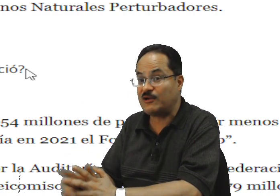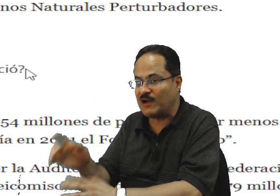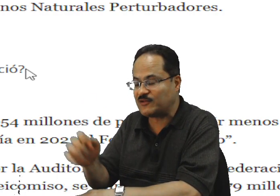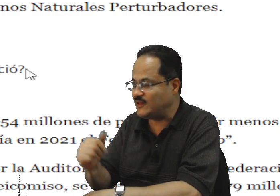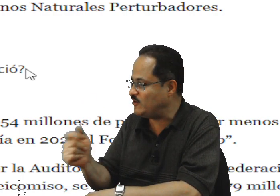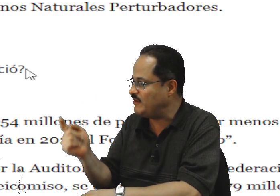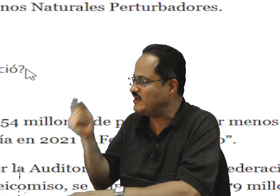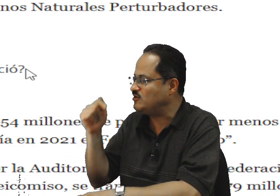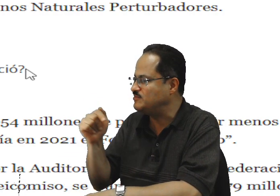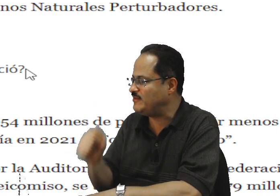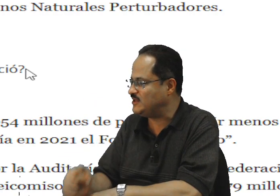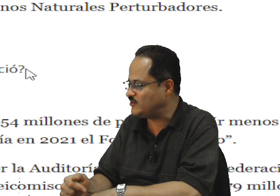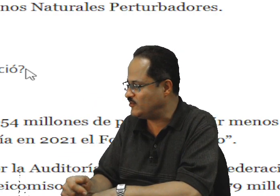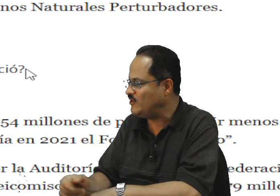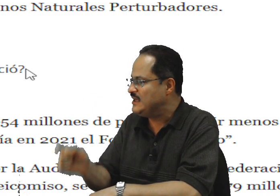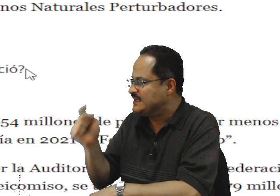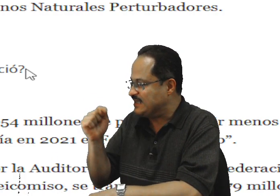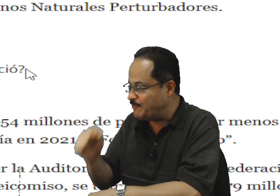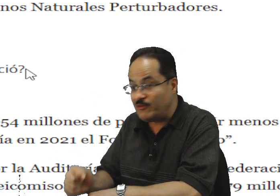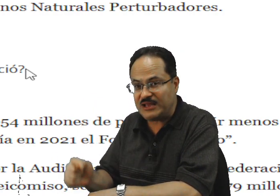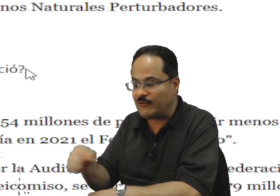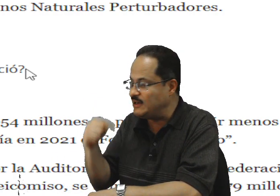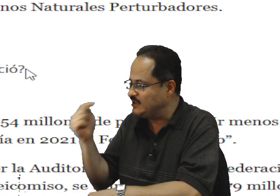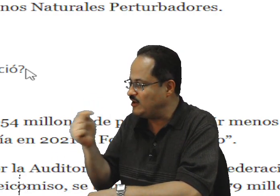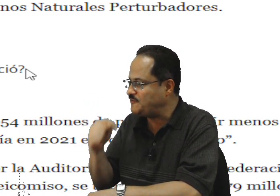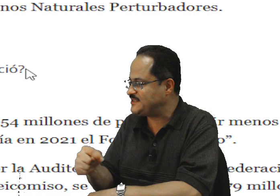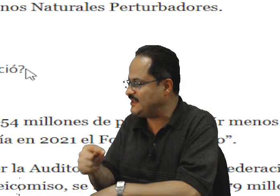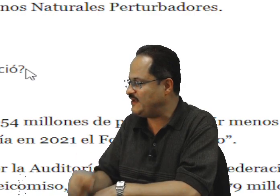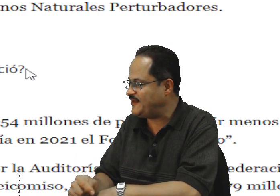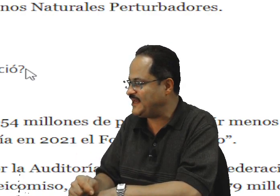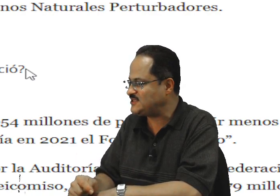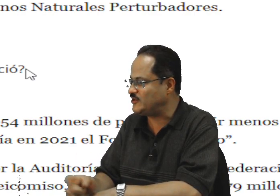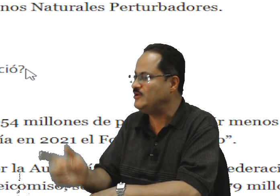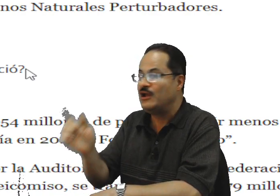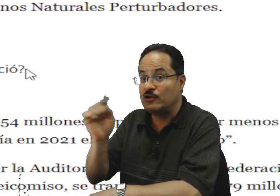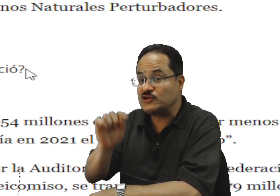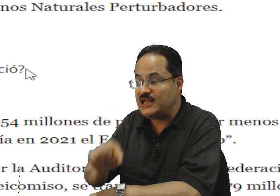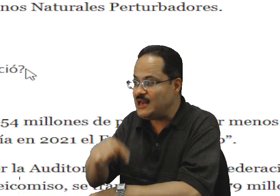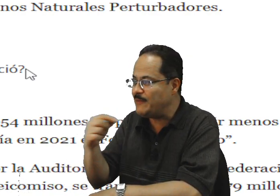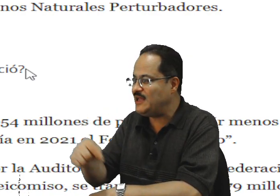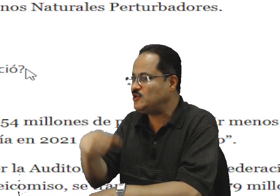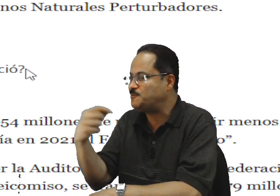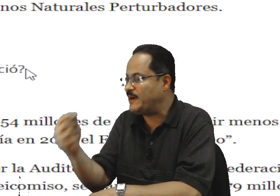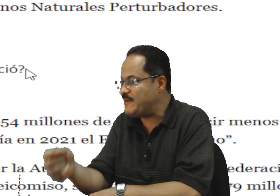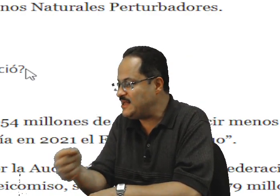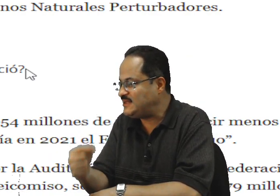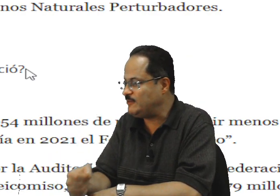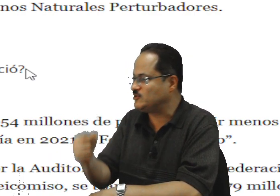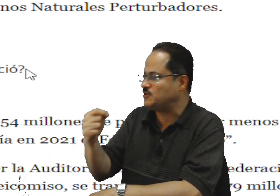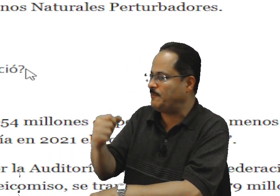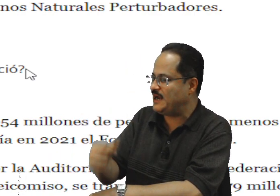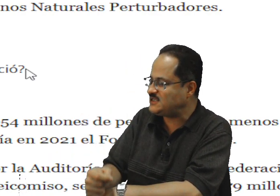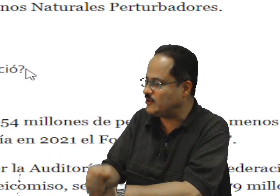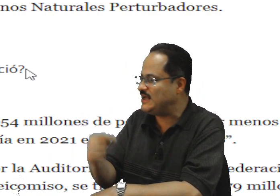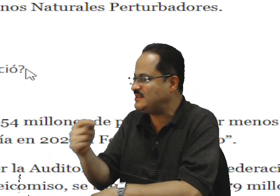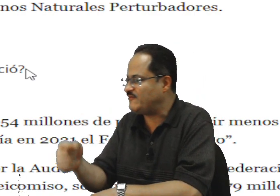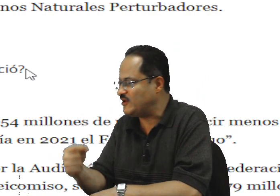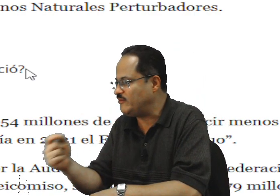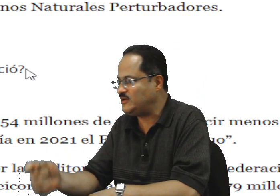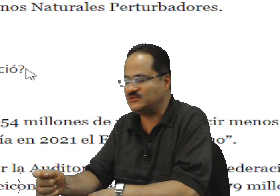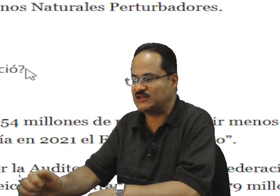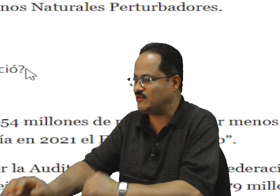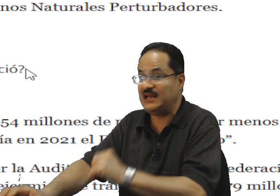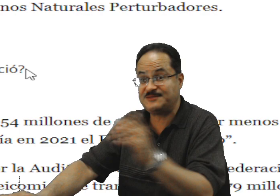el 24 de noviembre de 2021 se publicó en el diario oficial de la federación los lineamientos preventivos de operación ante